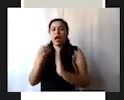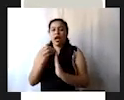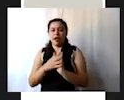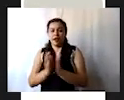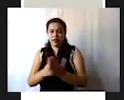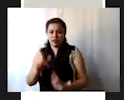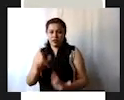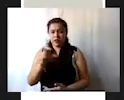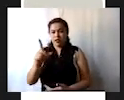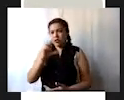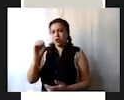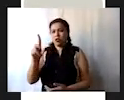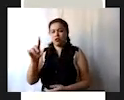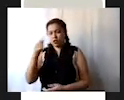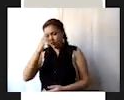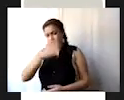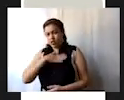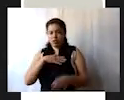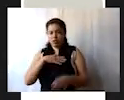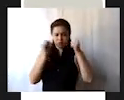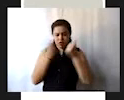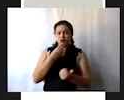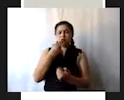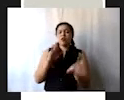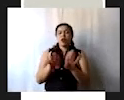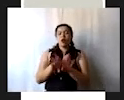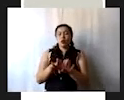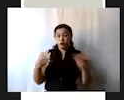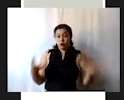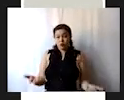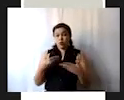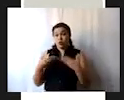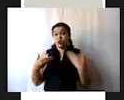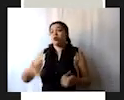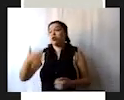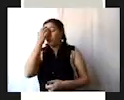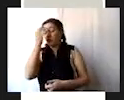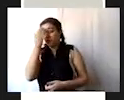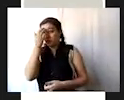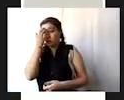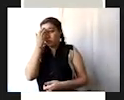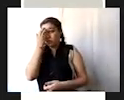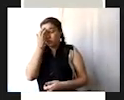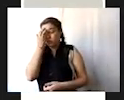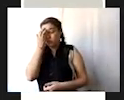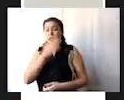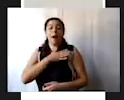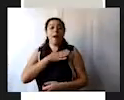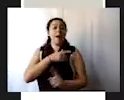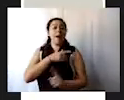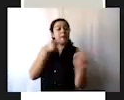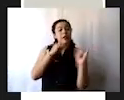los ODS en mi organización? Estoy conociendo cómo se alinea mi misión